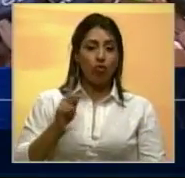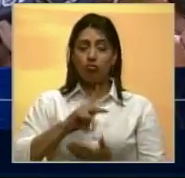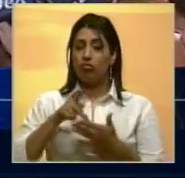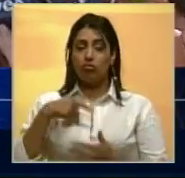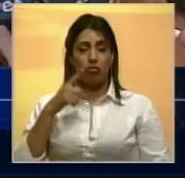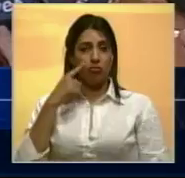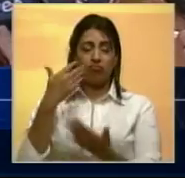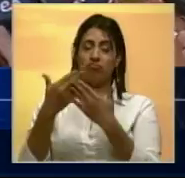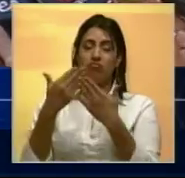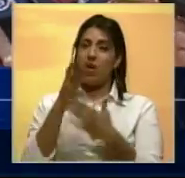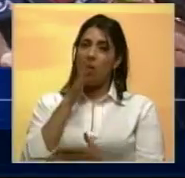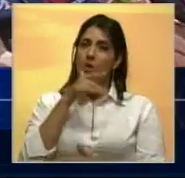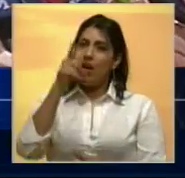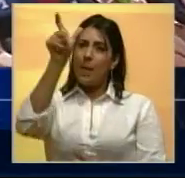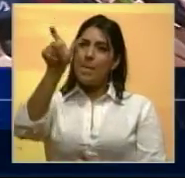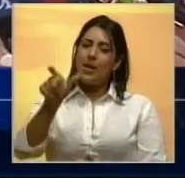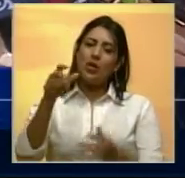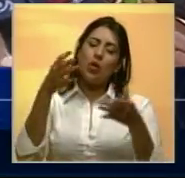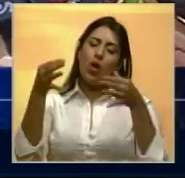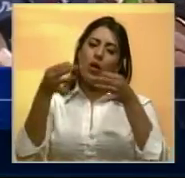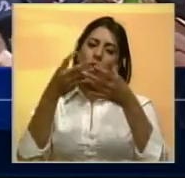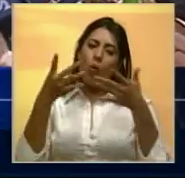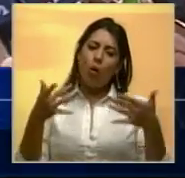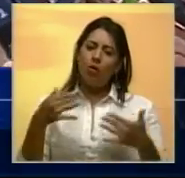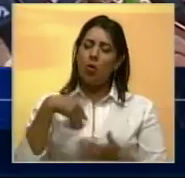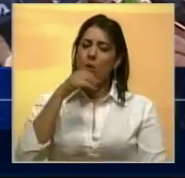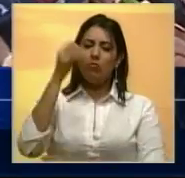vimos un discurso